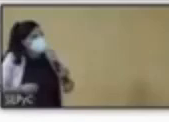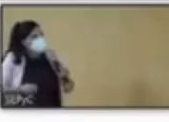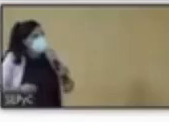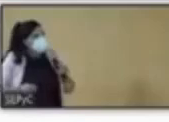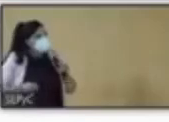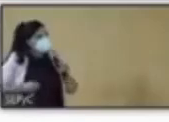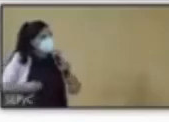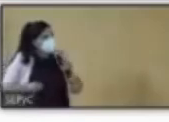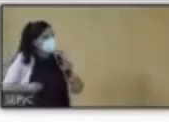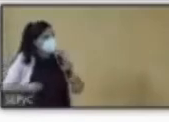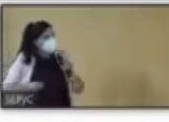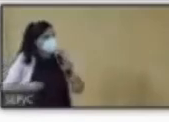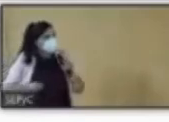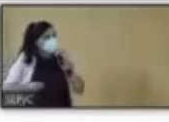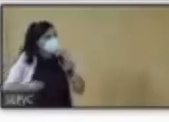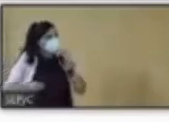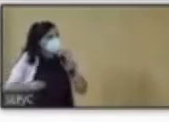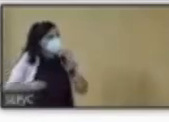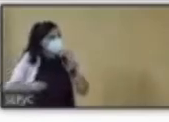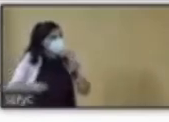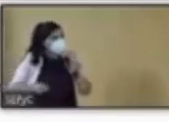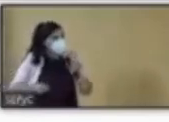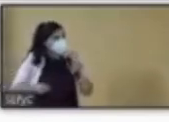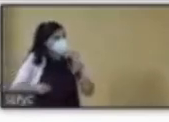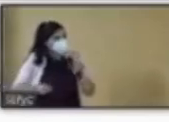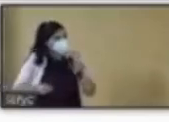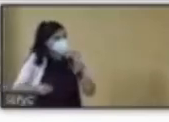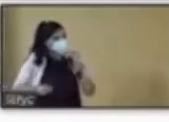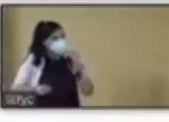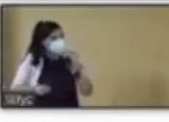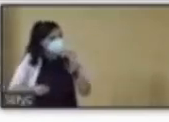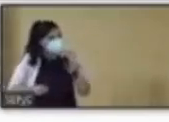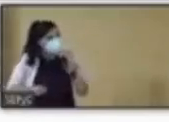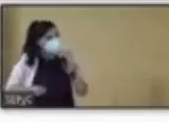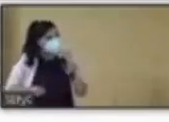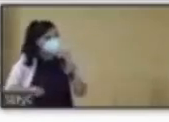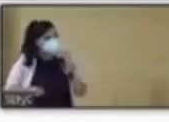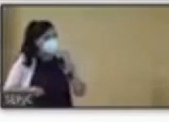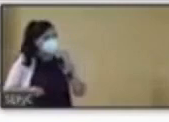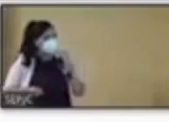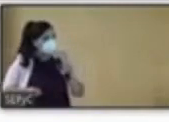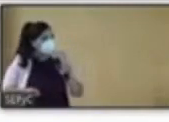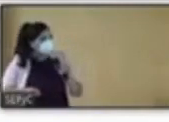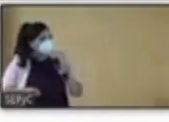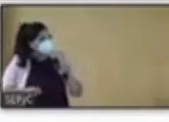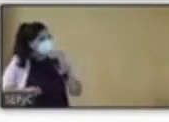Entonces habría que identificar si realizo actividad lucrativa, señalaría que sí,